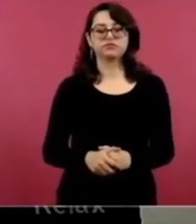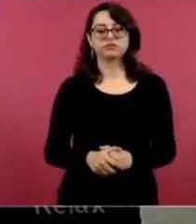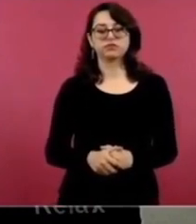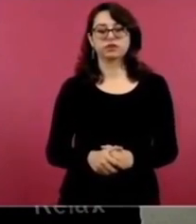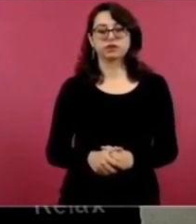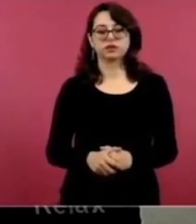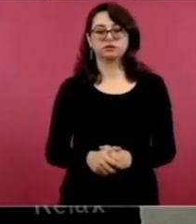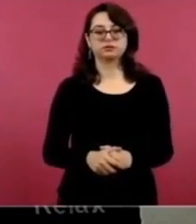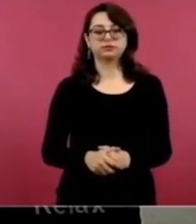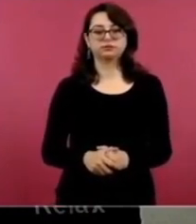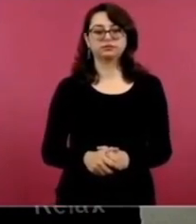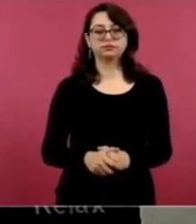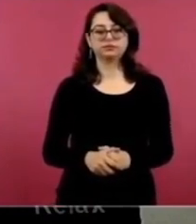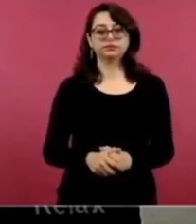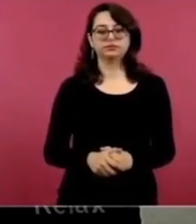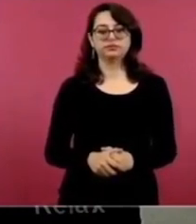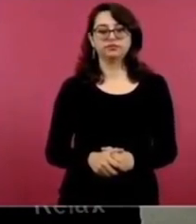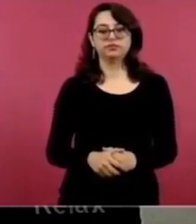la media, ¿no?